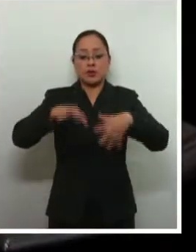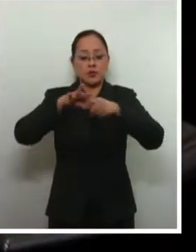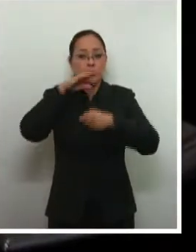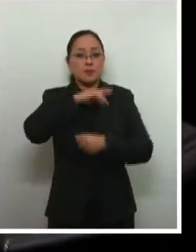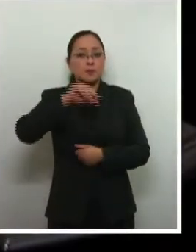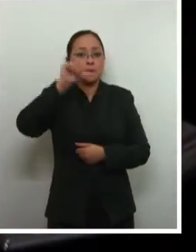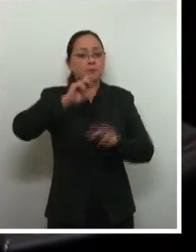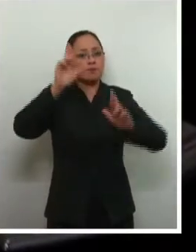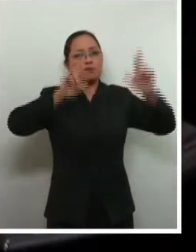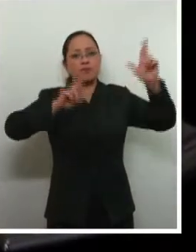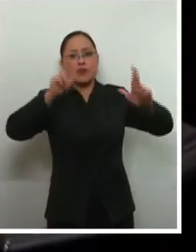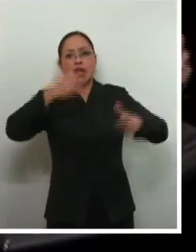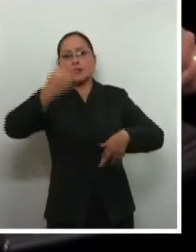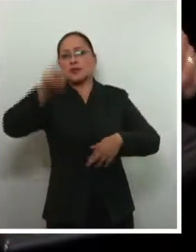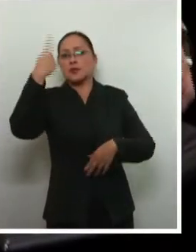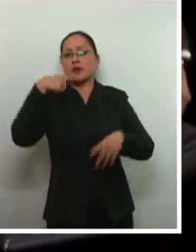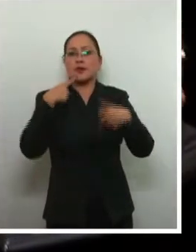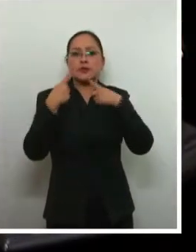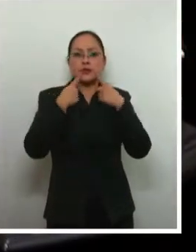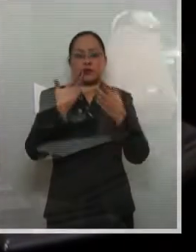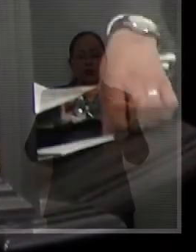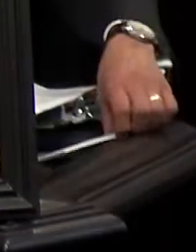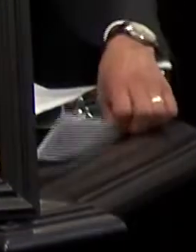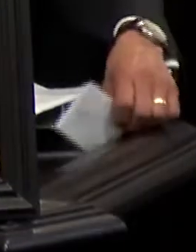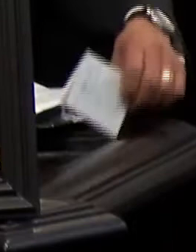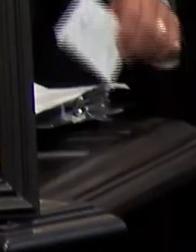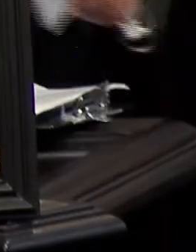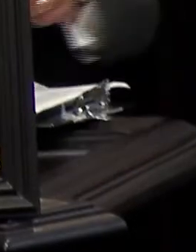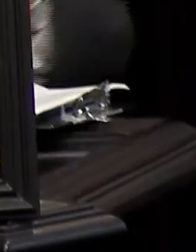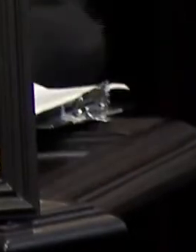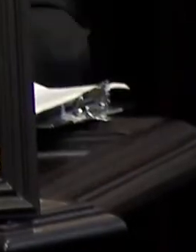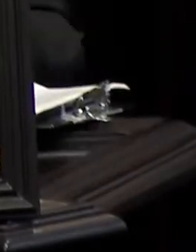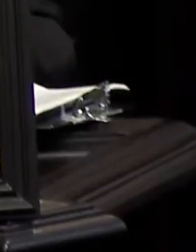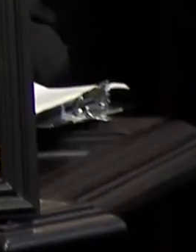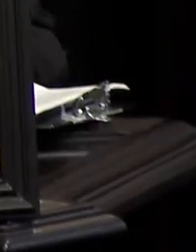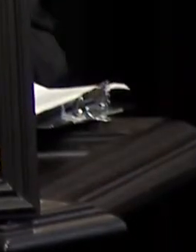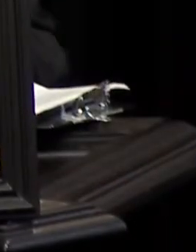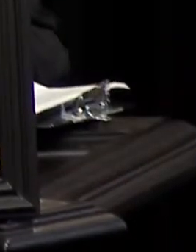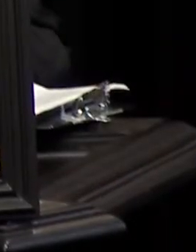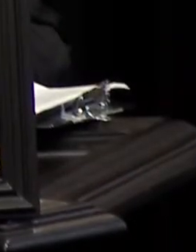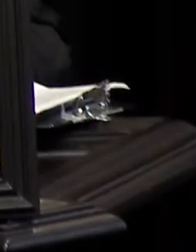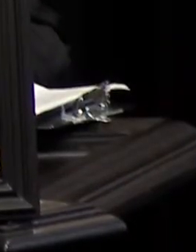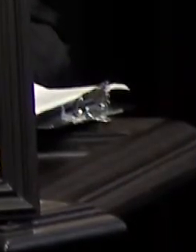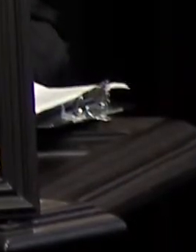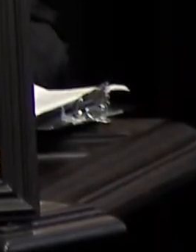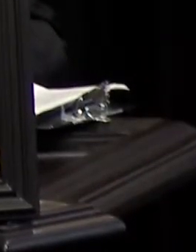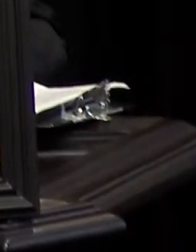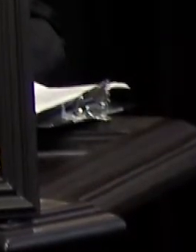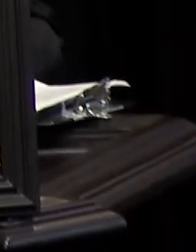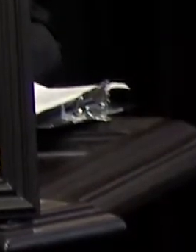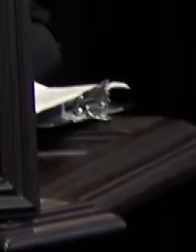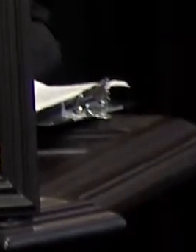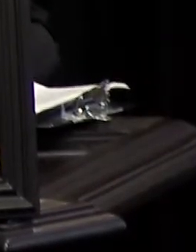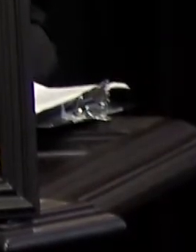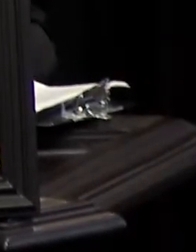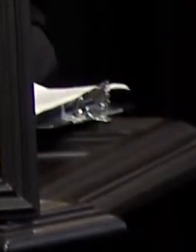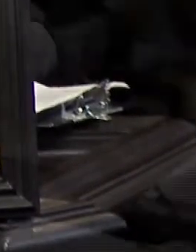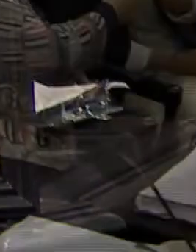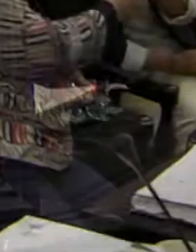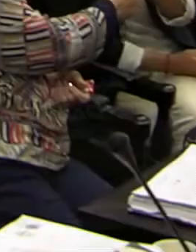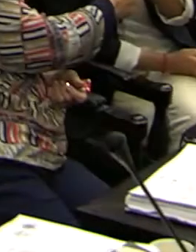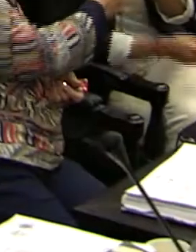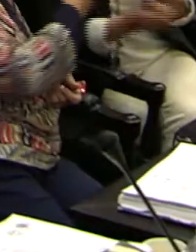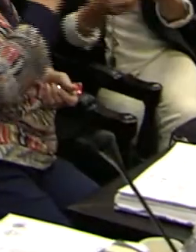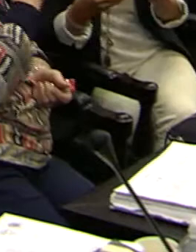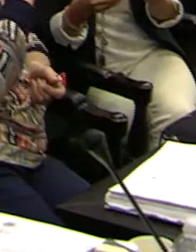Asamblea si se admite a discusión la propuesta. Las y los constituyentes que estén por la afirmativa, sírvanse manifestarlo.